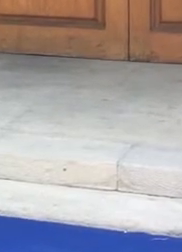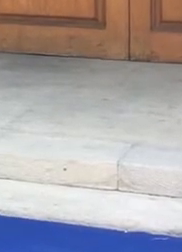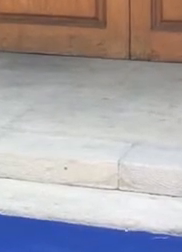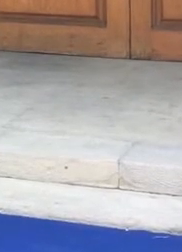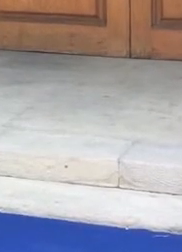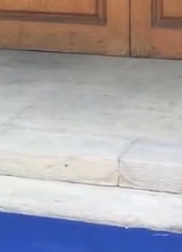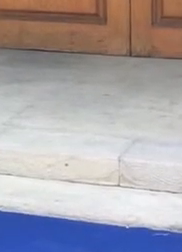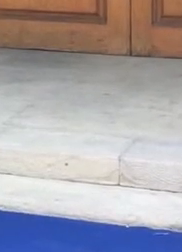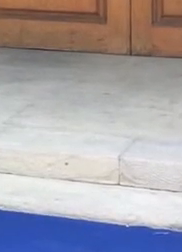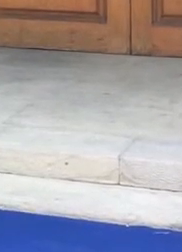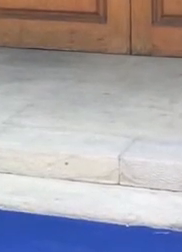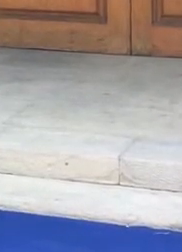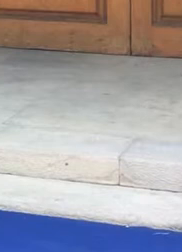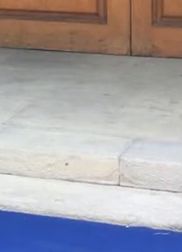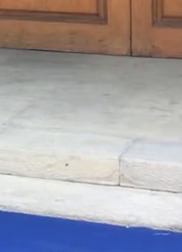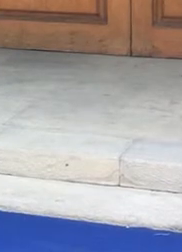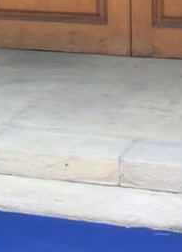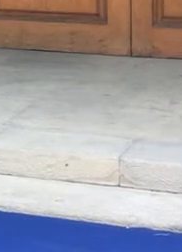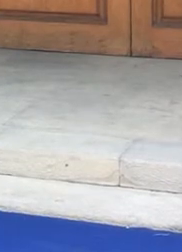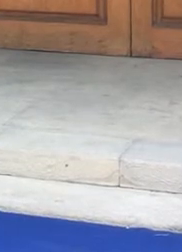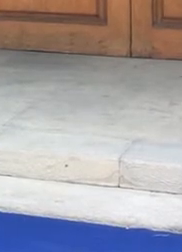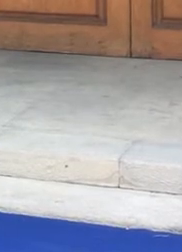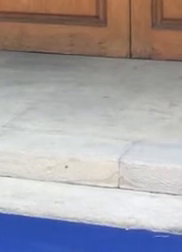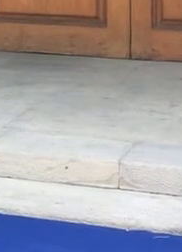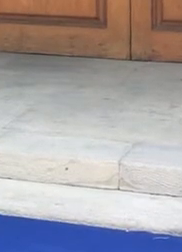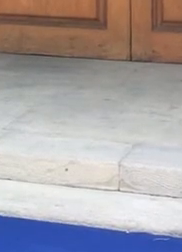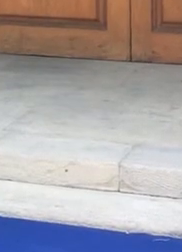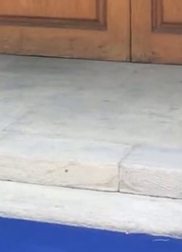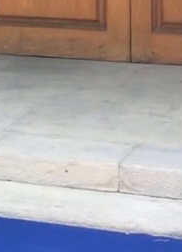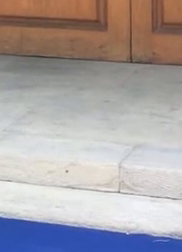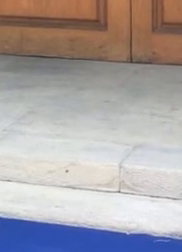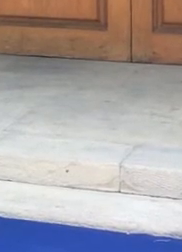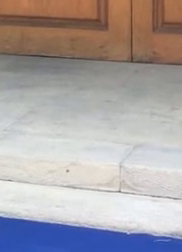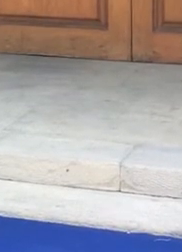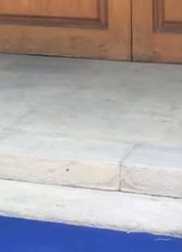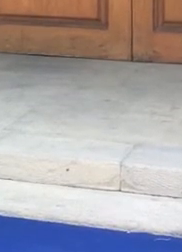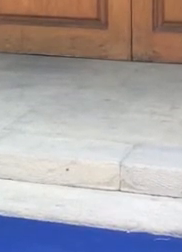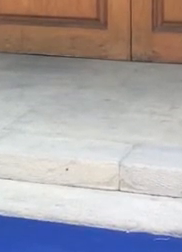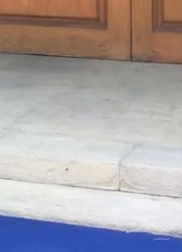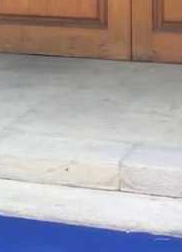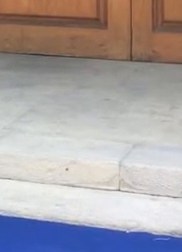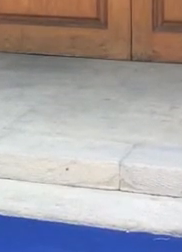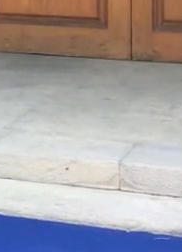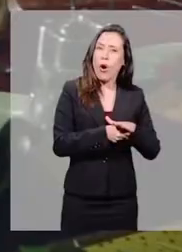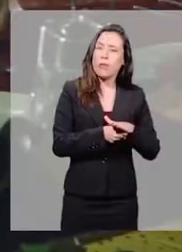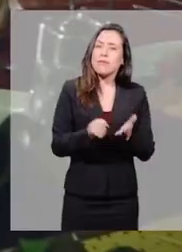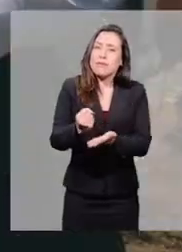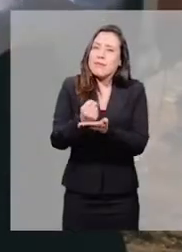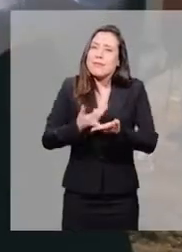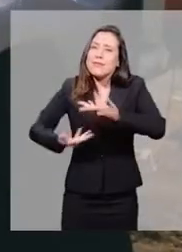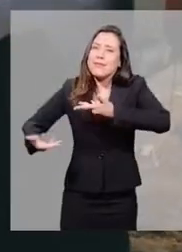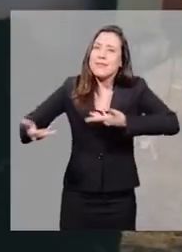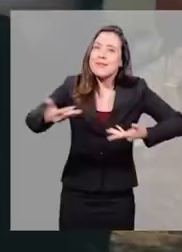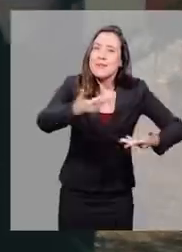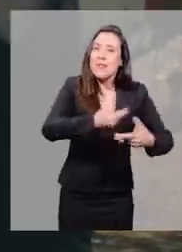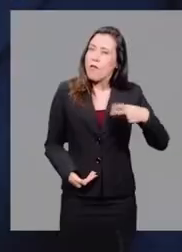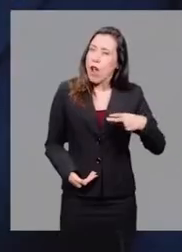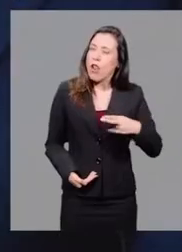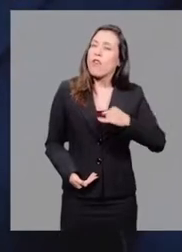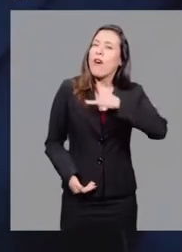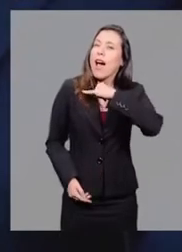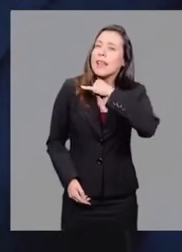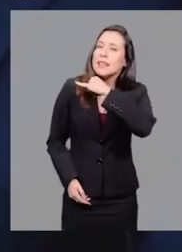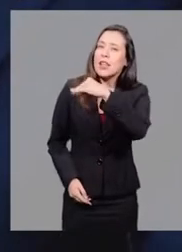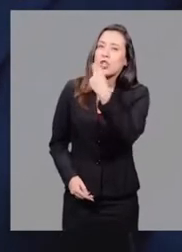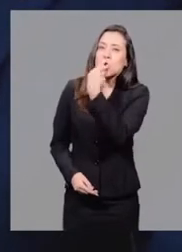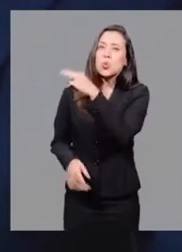permita recuperar las libertades, la democracia, el Estado de Derecho y el respeto por los derechos humanos. En rueda de